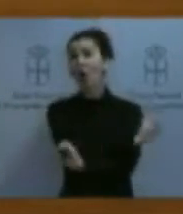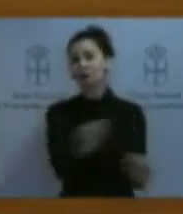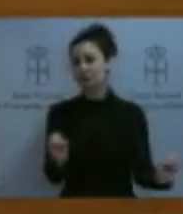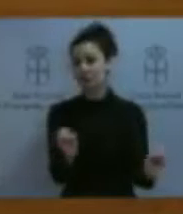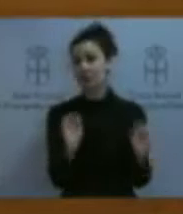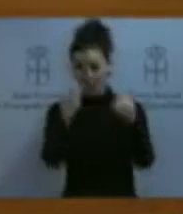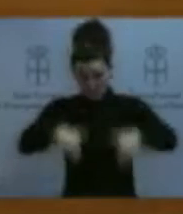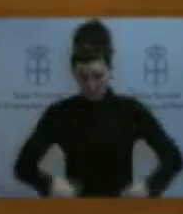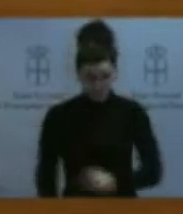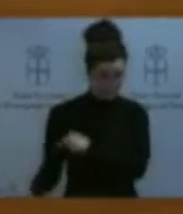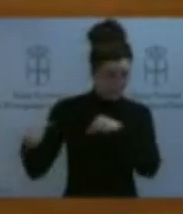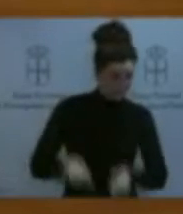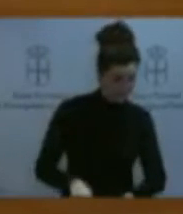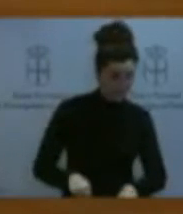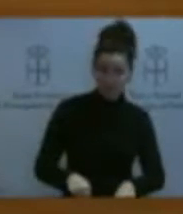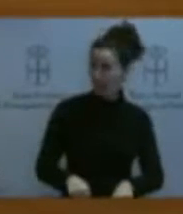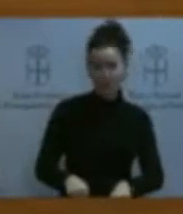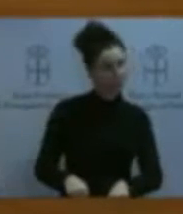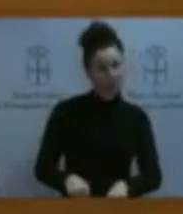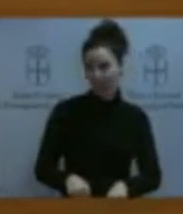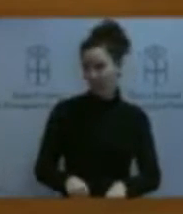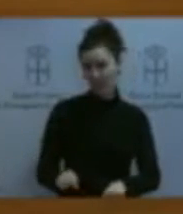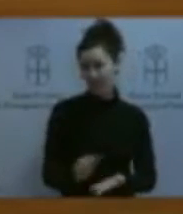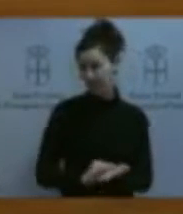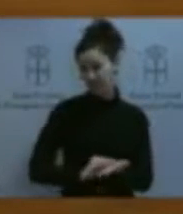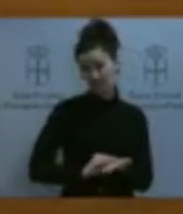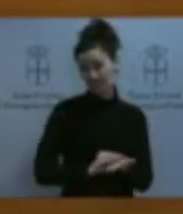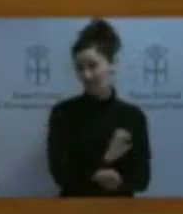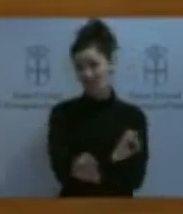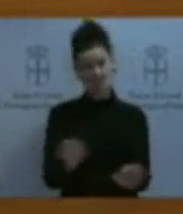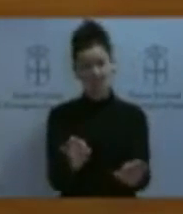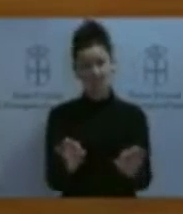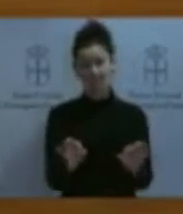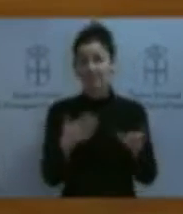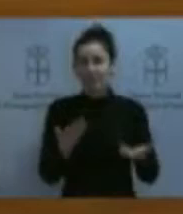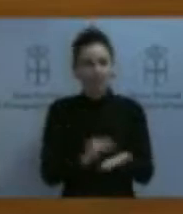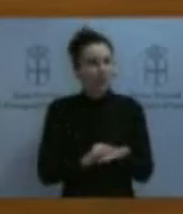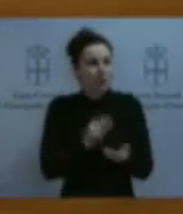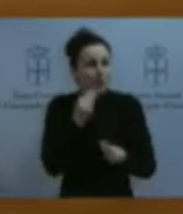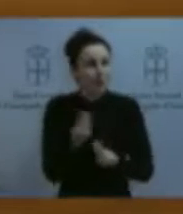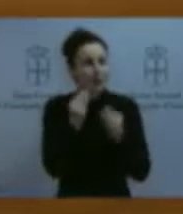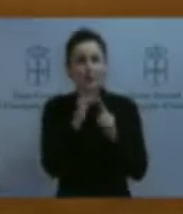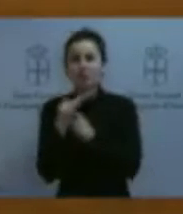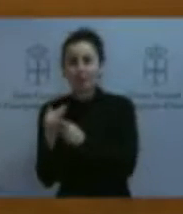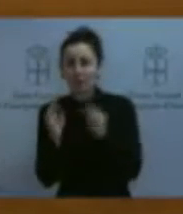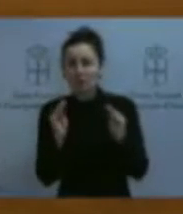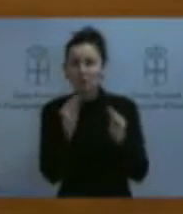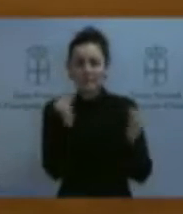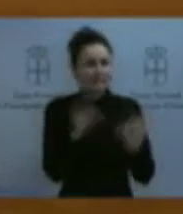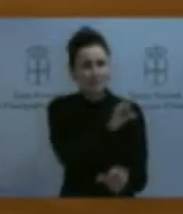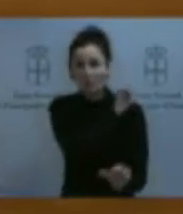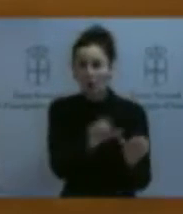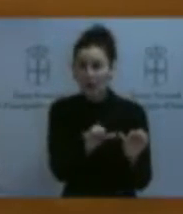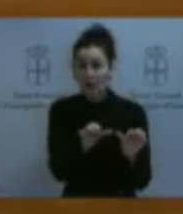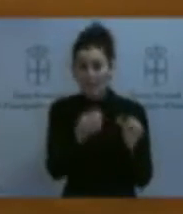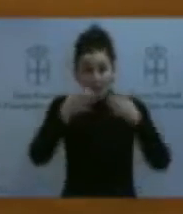cero soluciones en esta ley, ¿no? Soluciona y mejora la situación de una migración histórica, no afronta la realidad que tenemos, que sigue sin